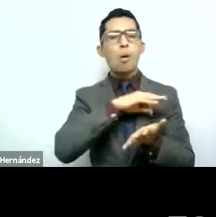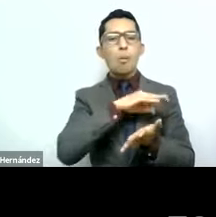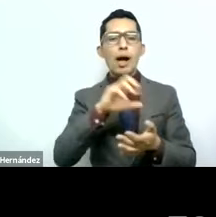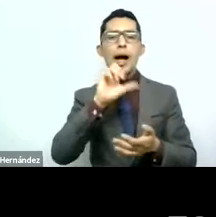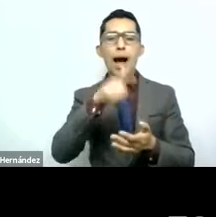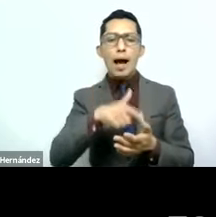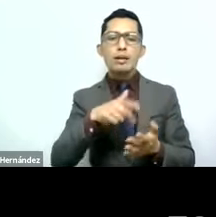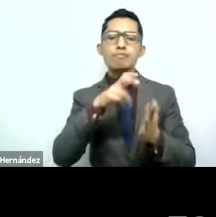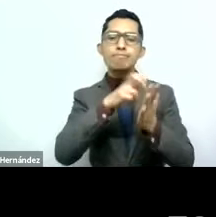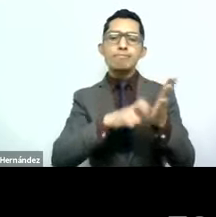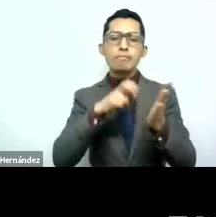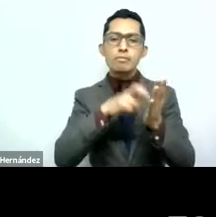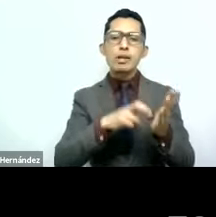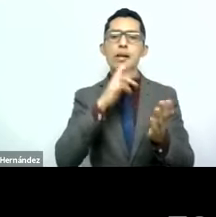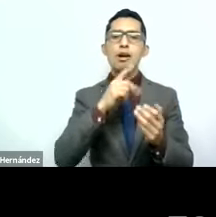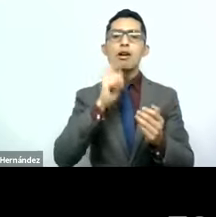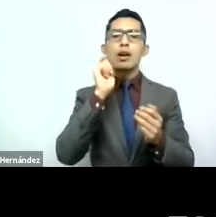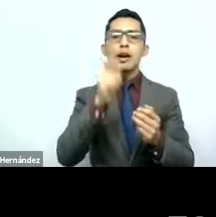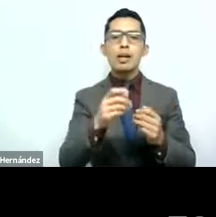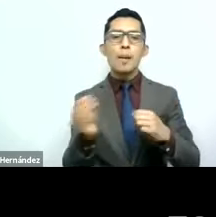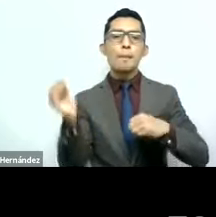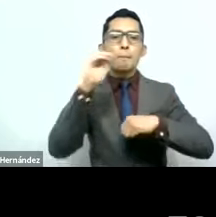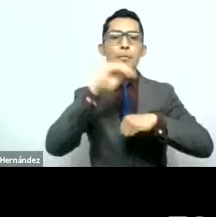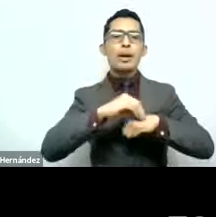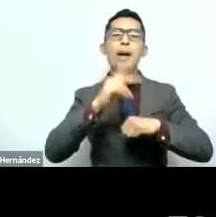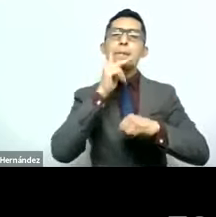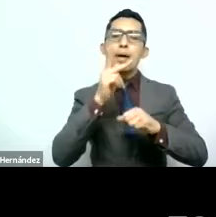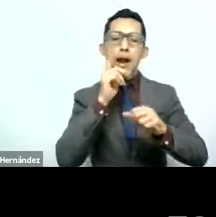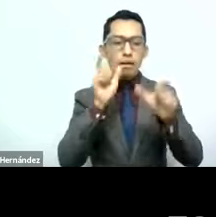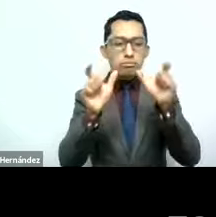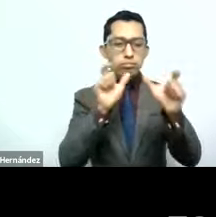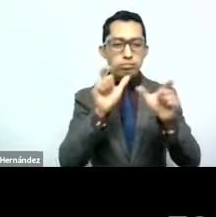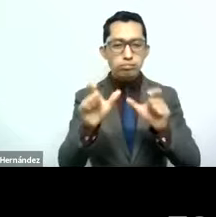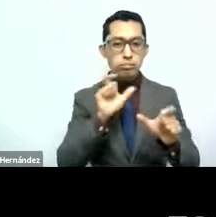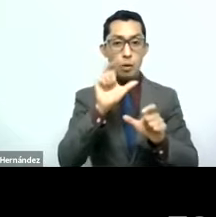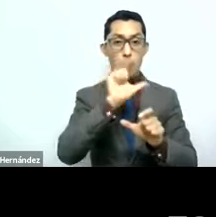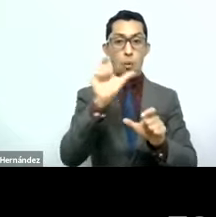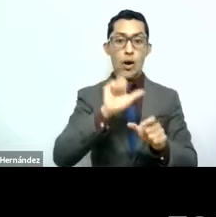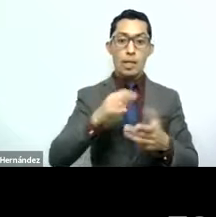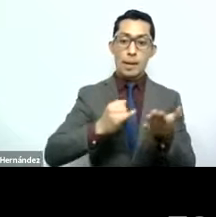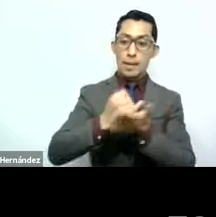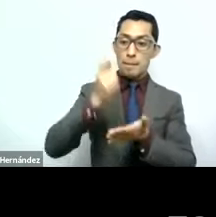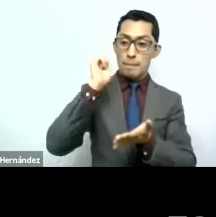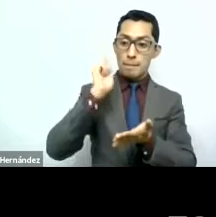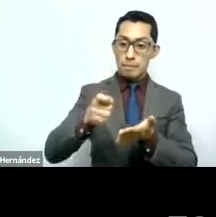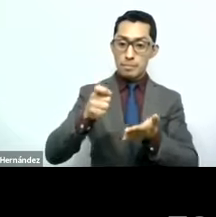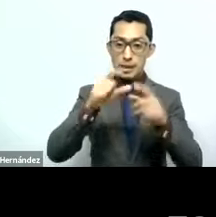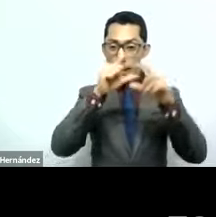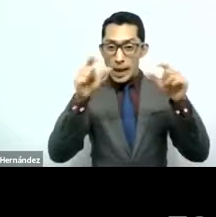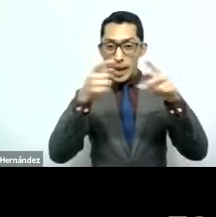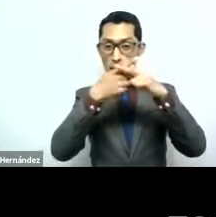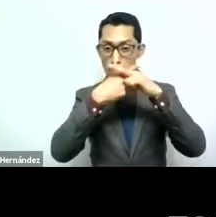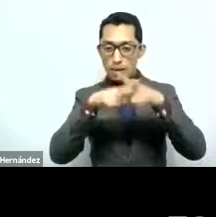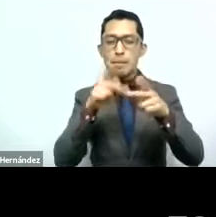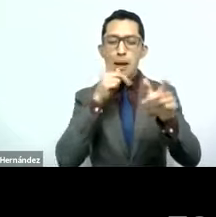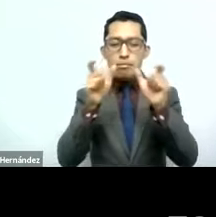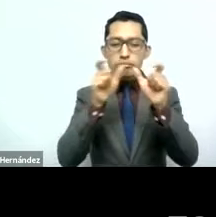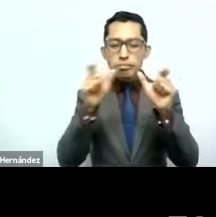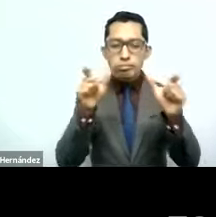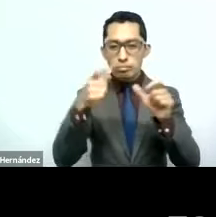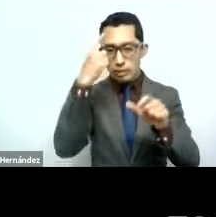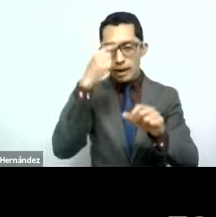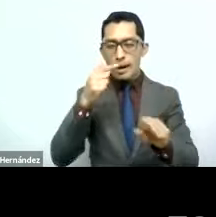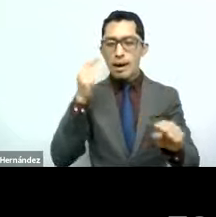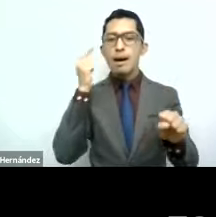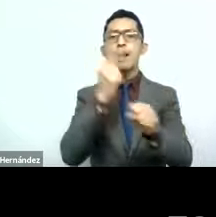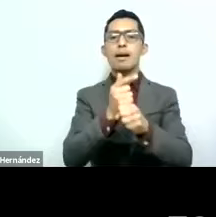el cuaderno, es colocar palabras clave al comienzo de cada sentencia. Me parece que eso puede facilitar mucho la identificación